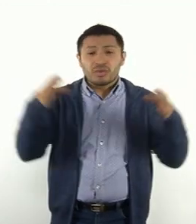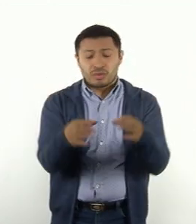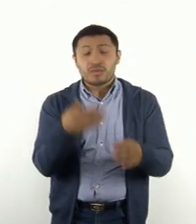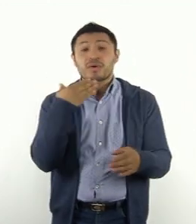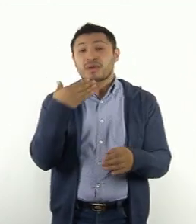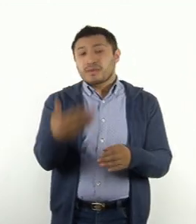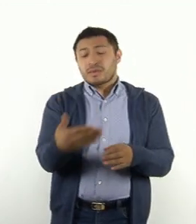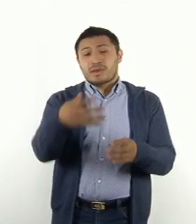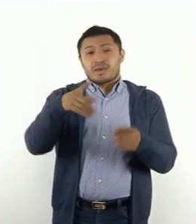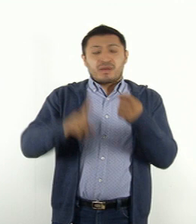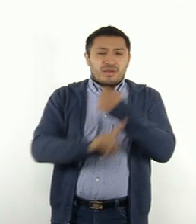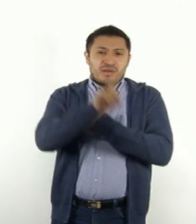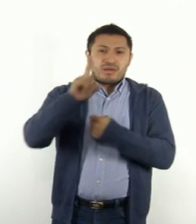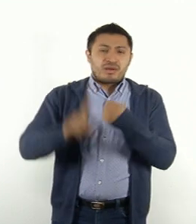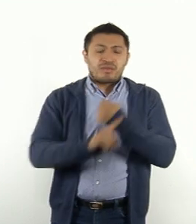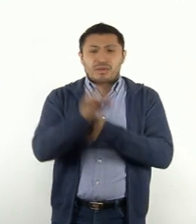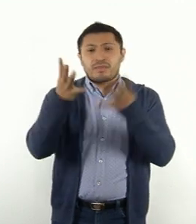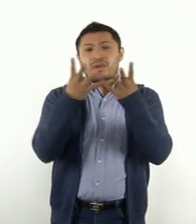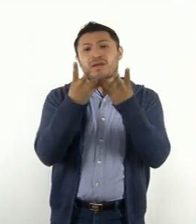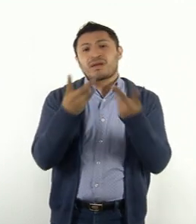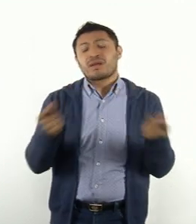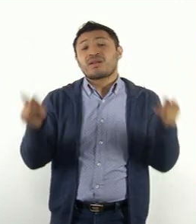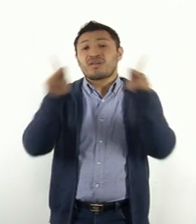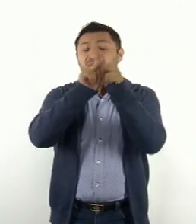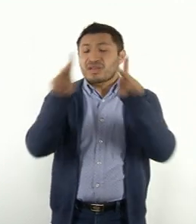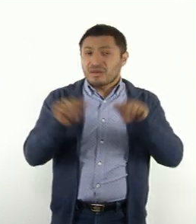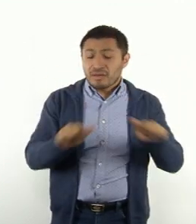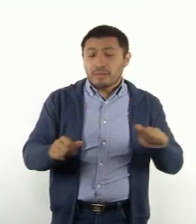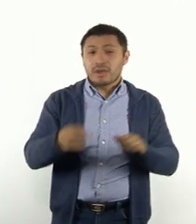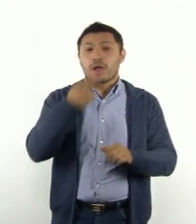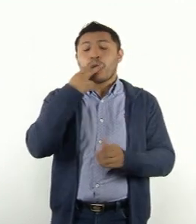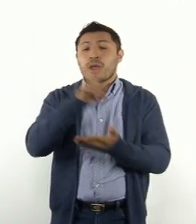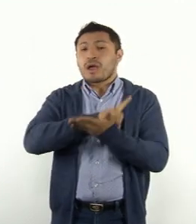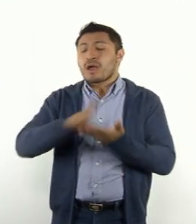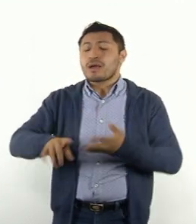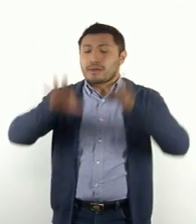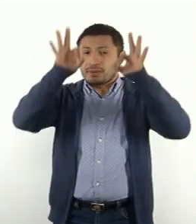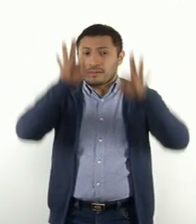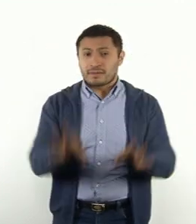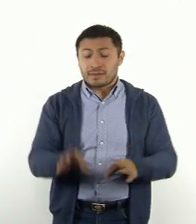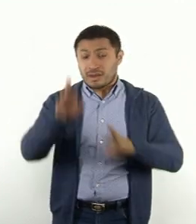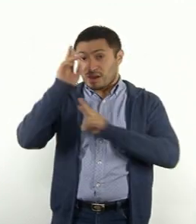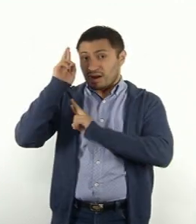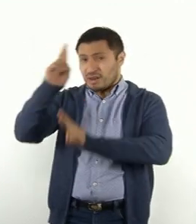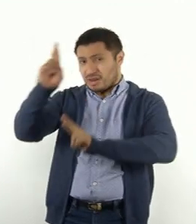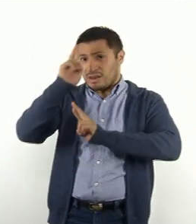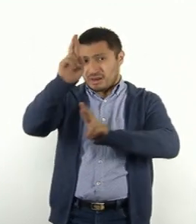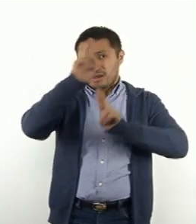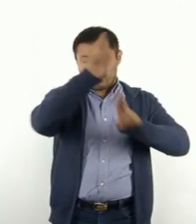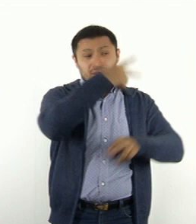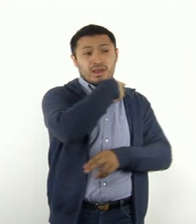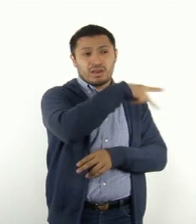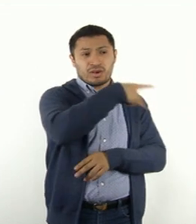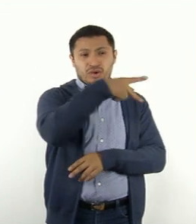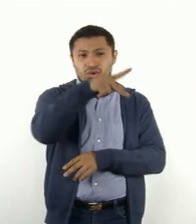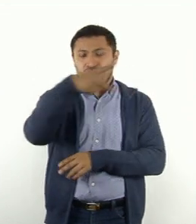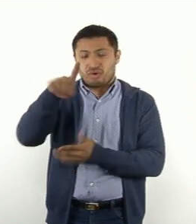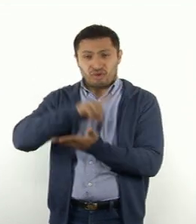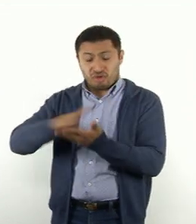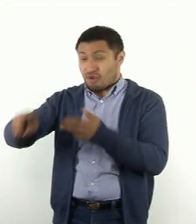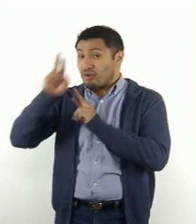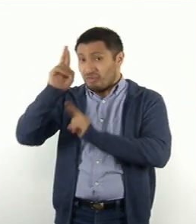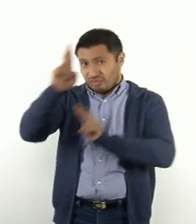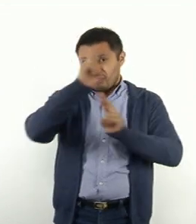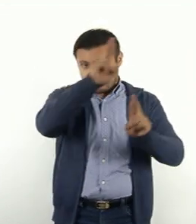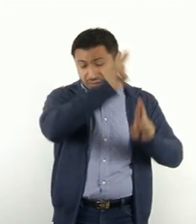los conflictos de manera pacífica, ejercer nuestros derechos, respetar los derechos de los demás y,